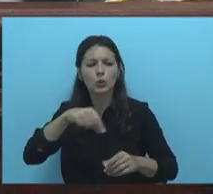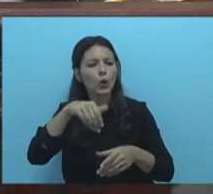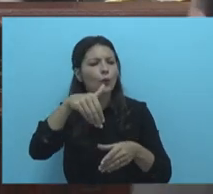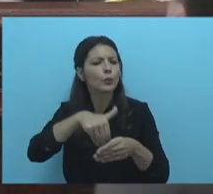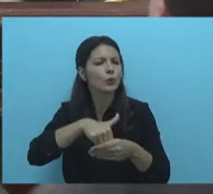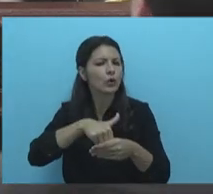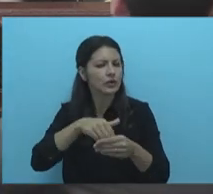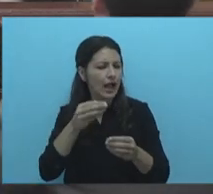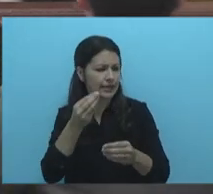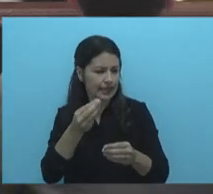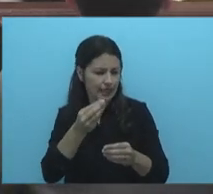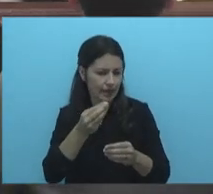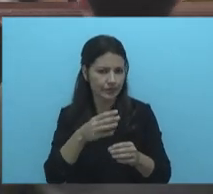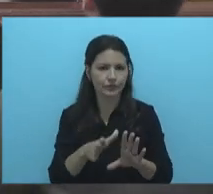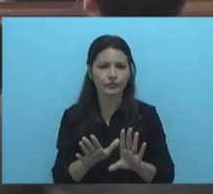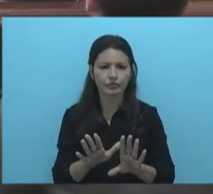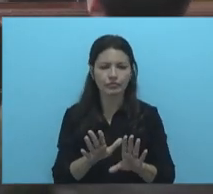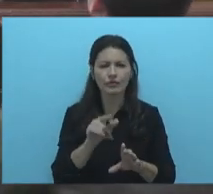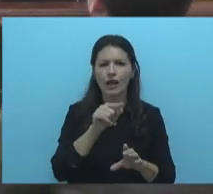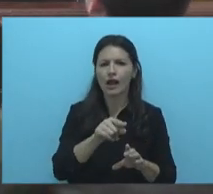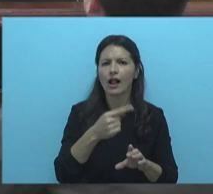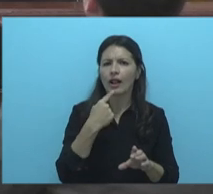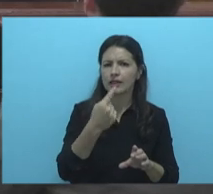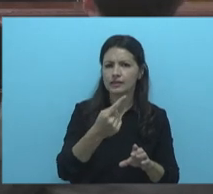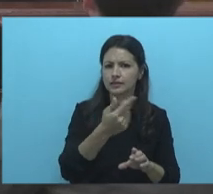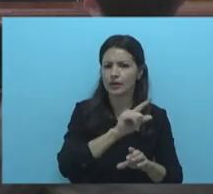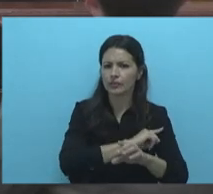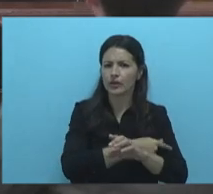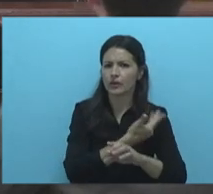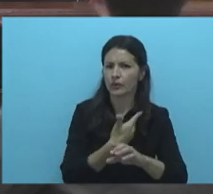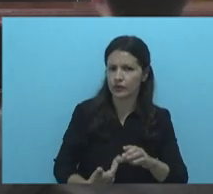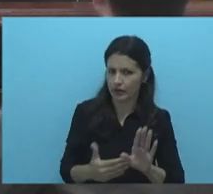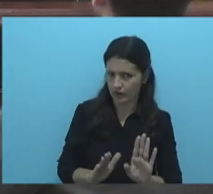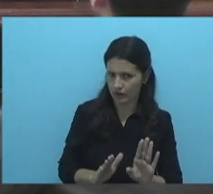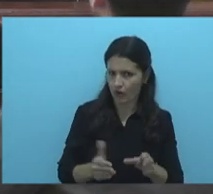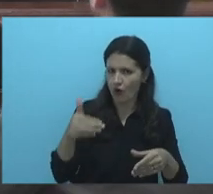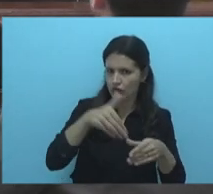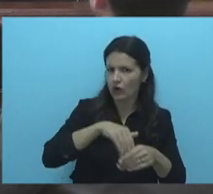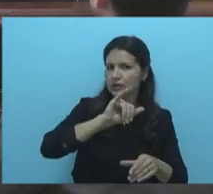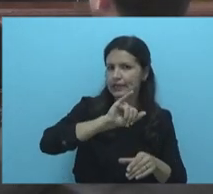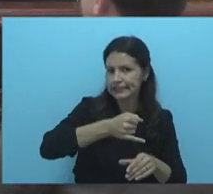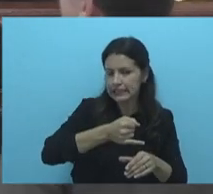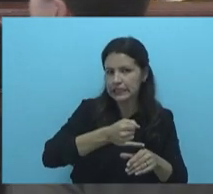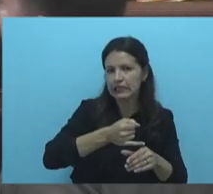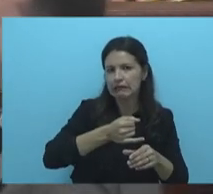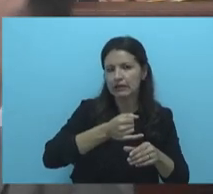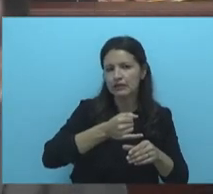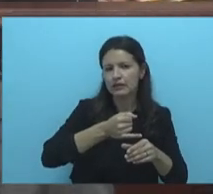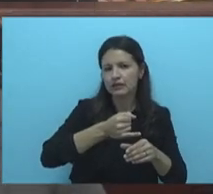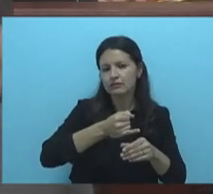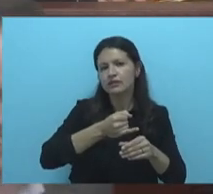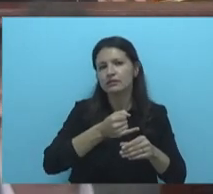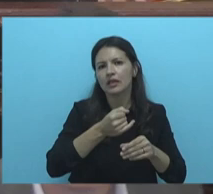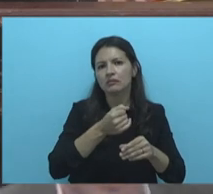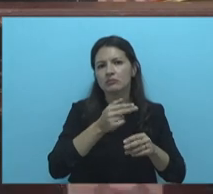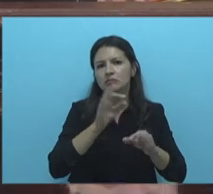corresponde su aprobación o su rechazo, ¿sí? En forma completa. Yo voy a poner ahora